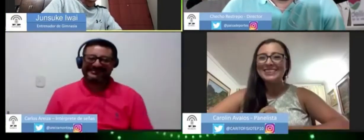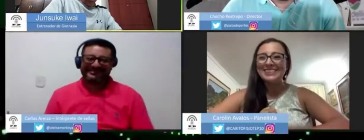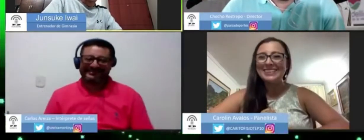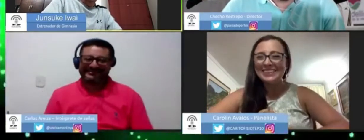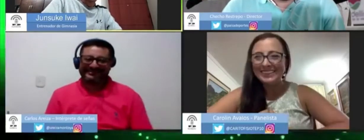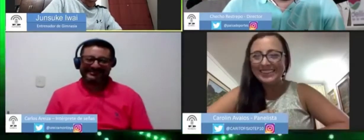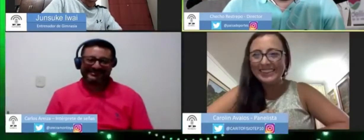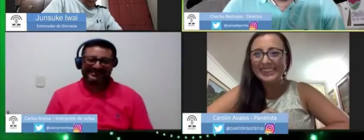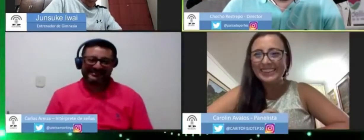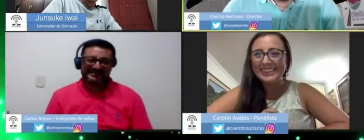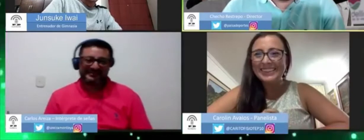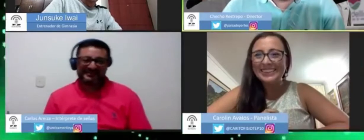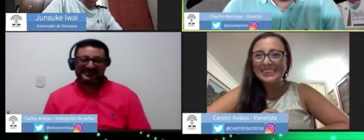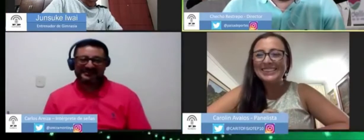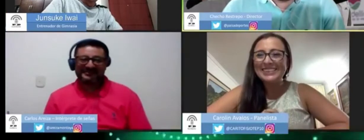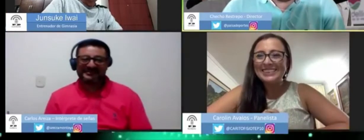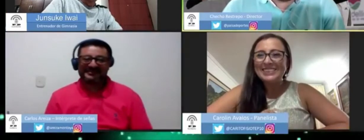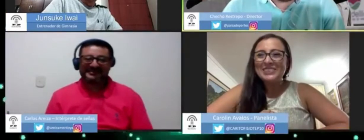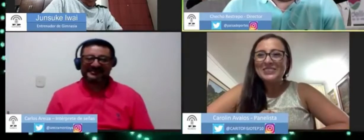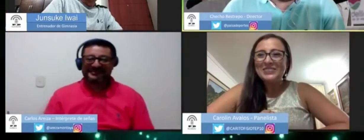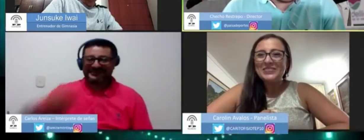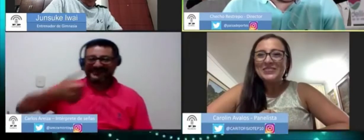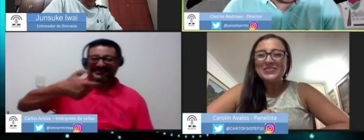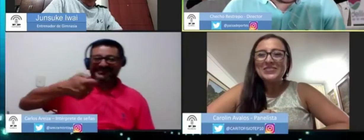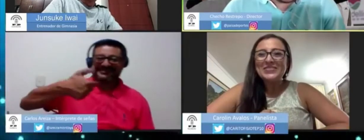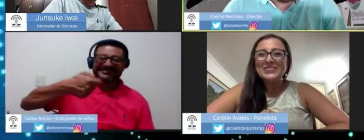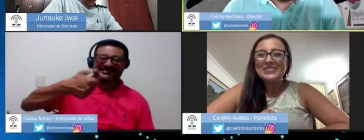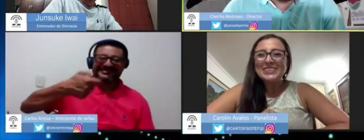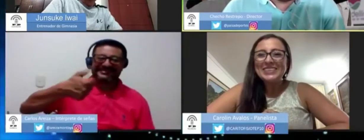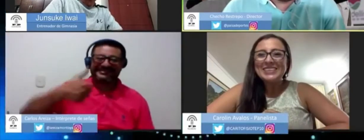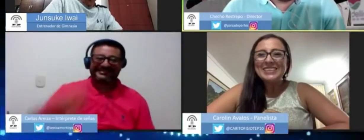verdad. Profe, ya con los frijolitos y con todo el tema bien, acá.